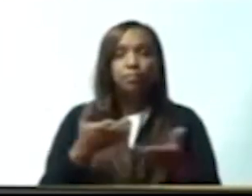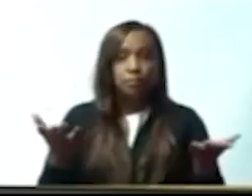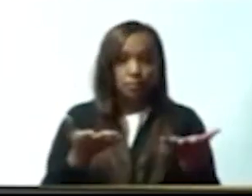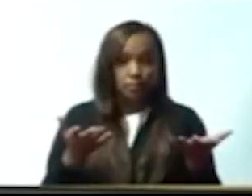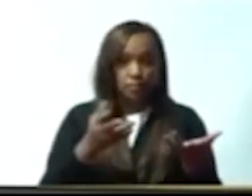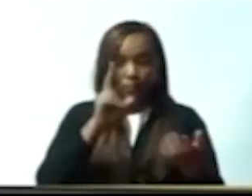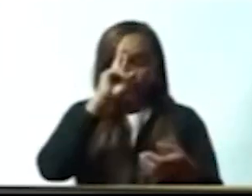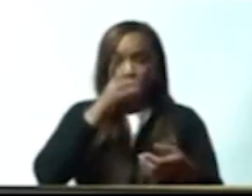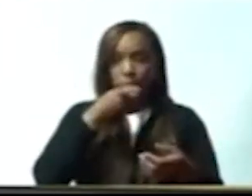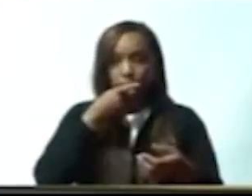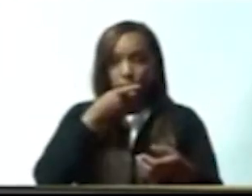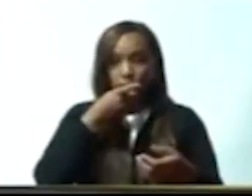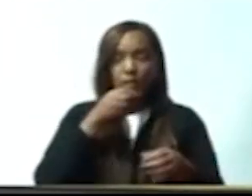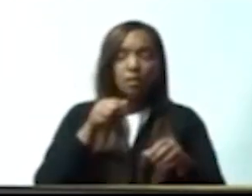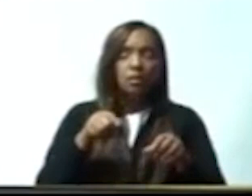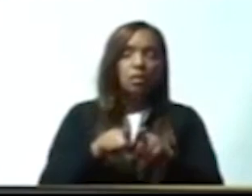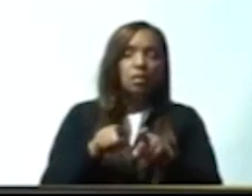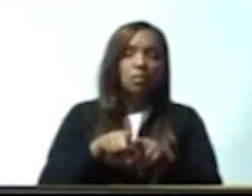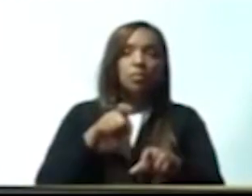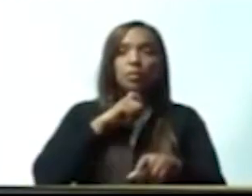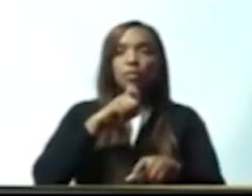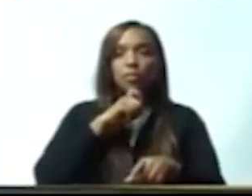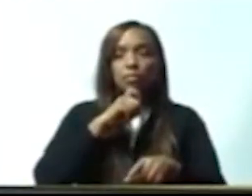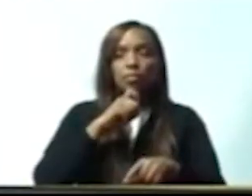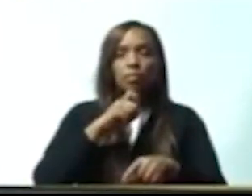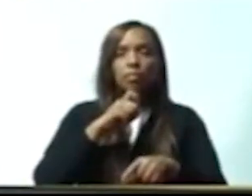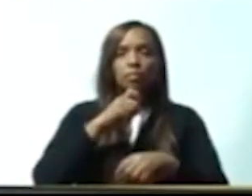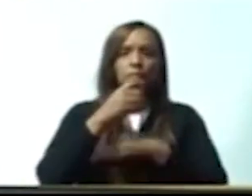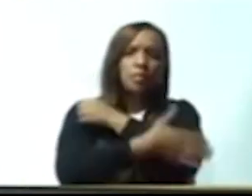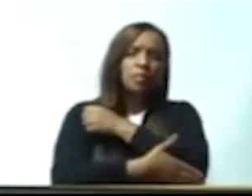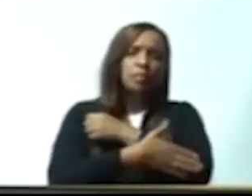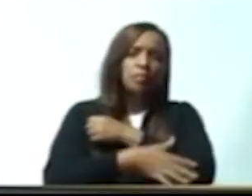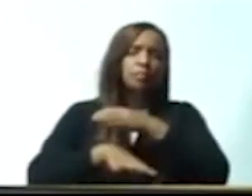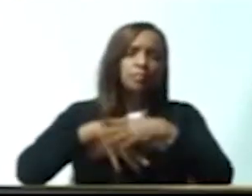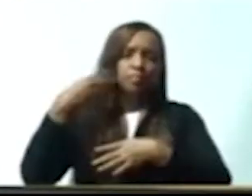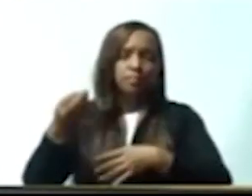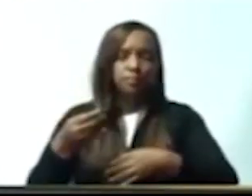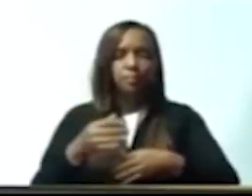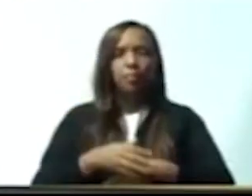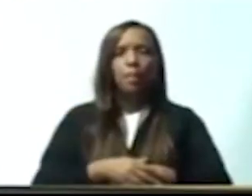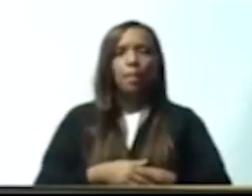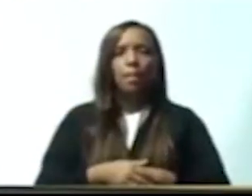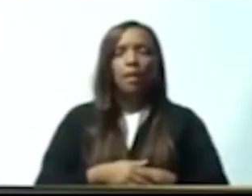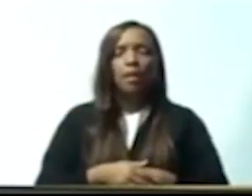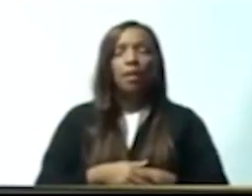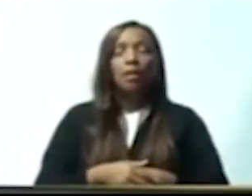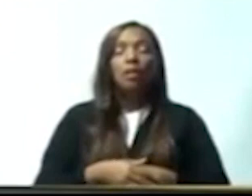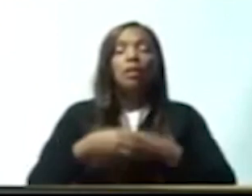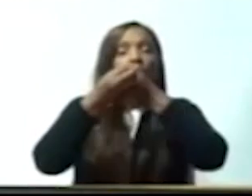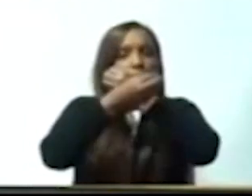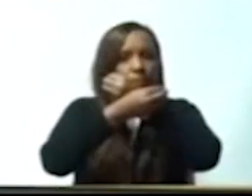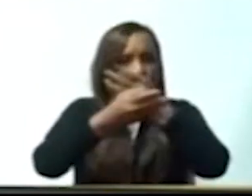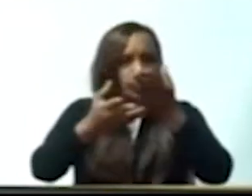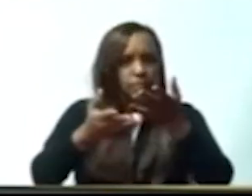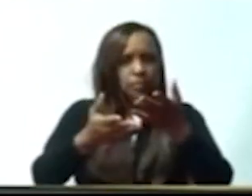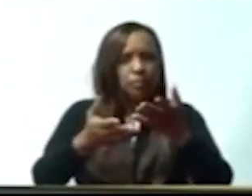las dunas de la provincia Peravia. Un patrimonio que no solamente es de nuestra provincia,